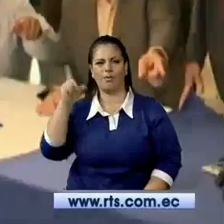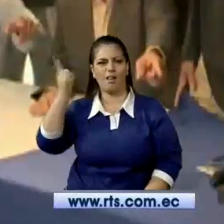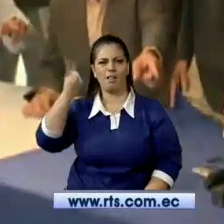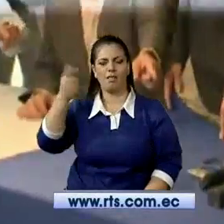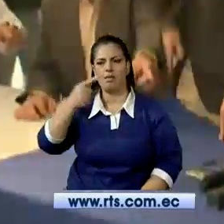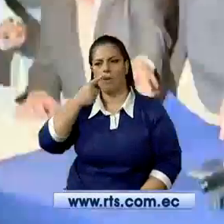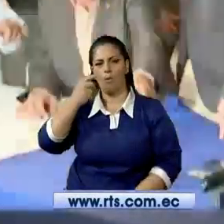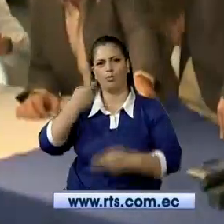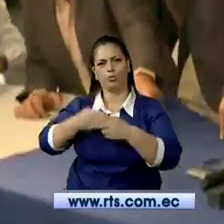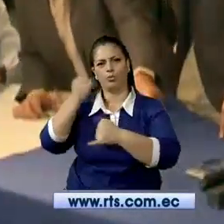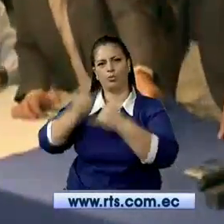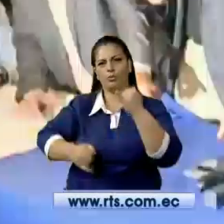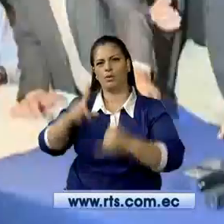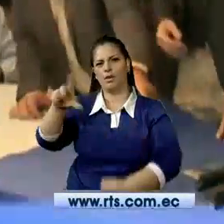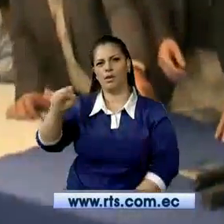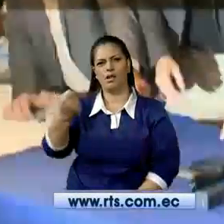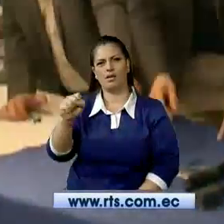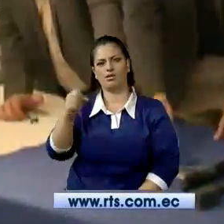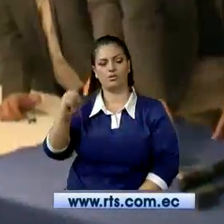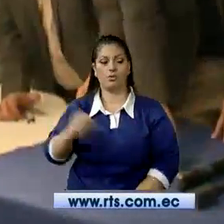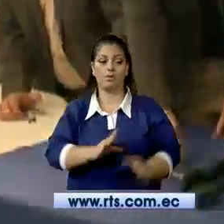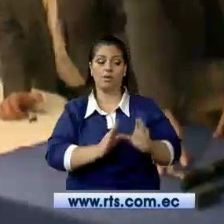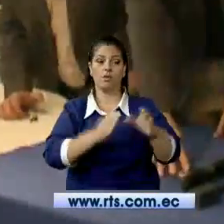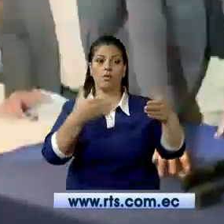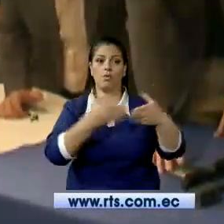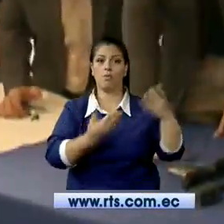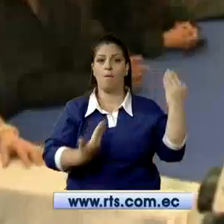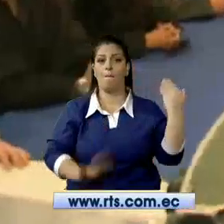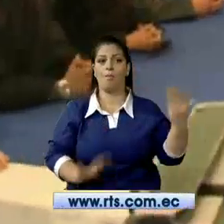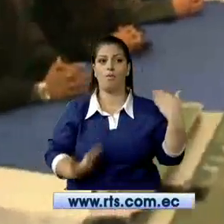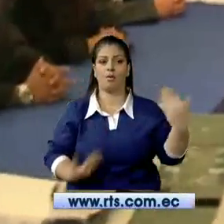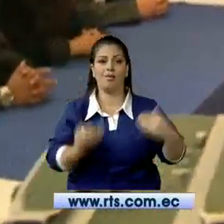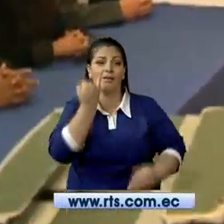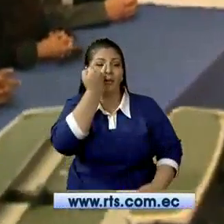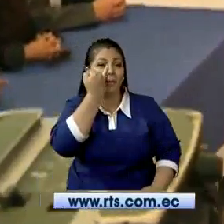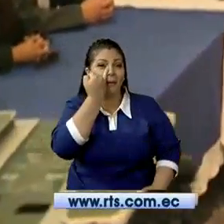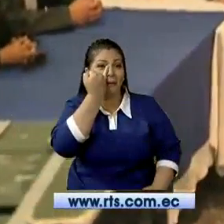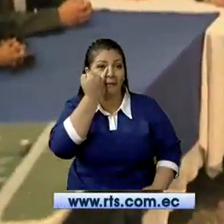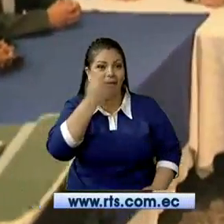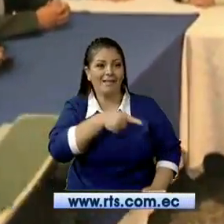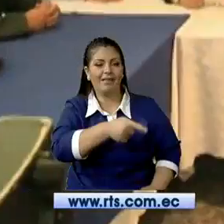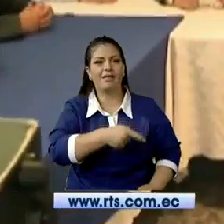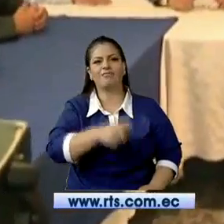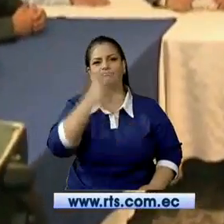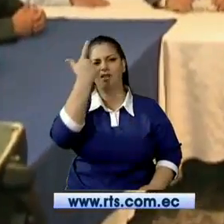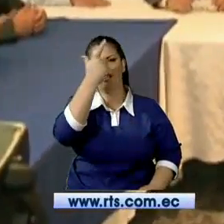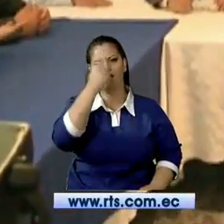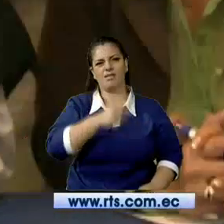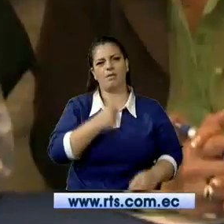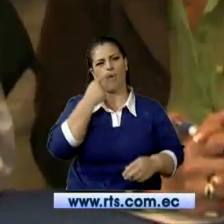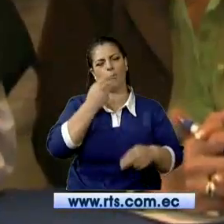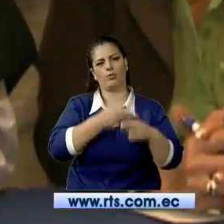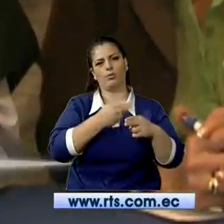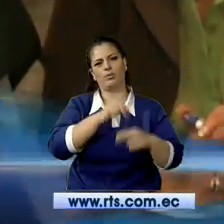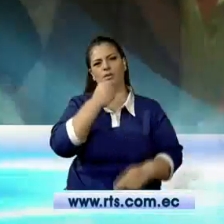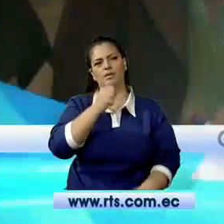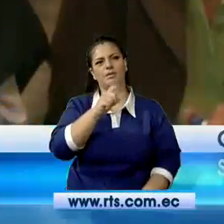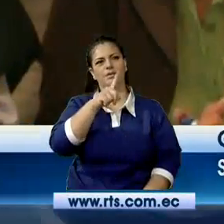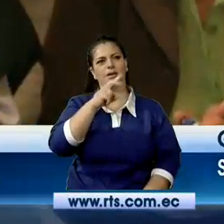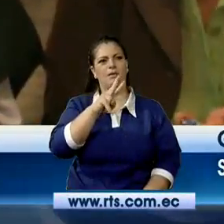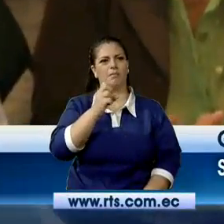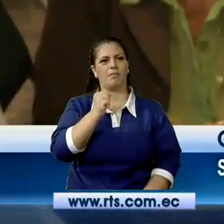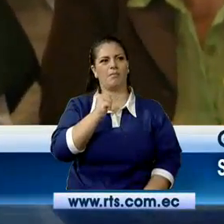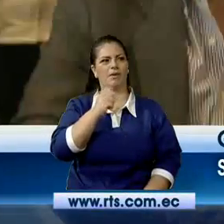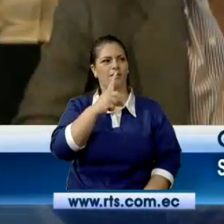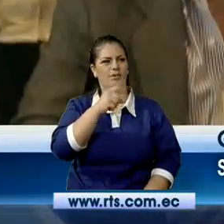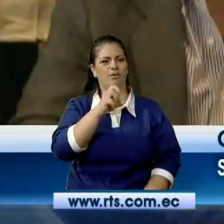reunión que mantienen ambas agrupaciones de cara a las elecciones 2017. Durante la cita, Quispe propuso el nombre de Lourdes